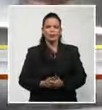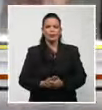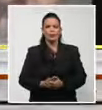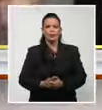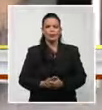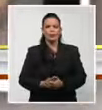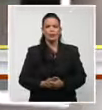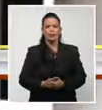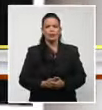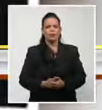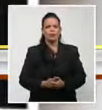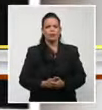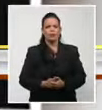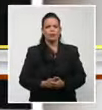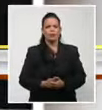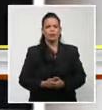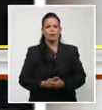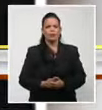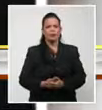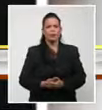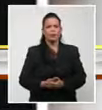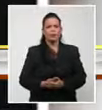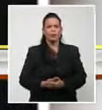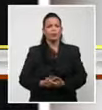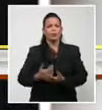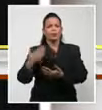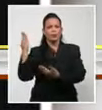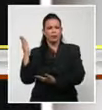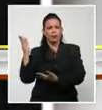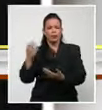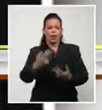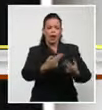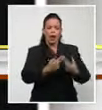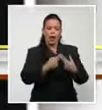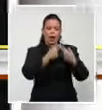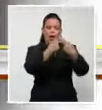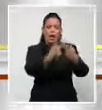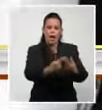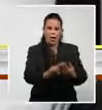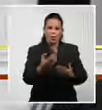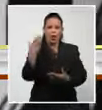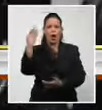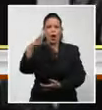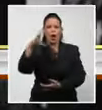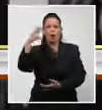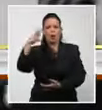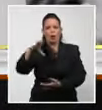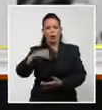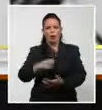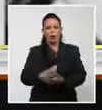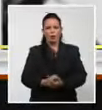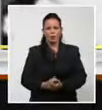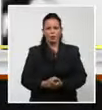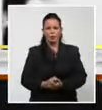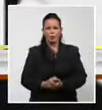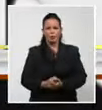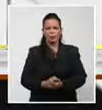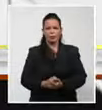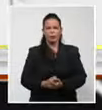vislumbra hoy en las llanuras. Es el héroe por antonomasia de los habitantes de Camagüey, el mayor, así de simple